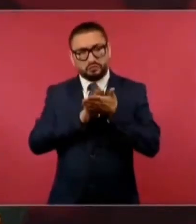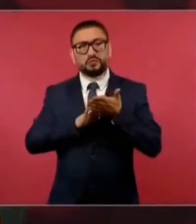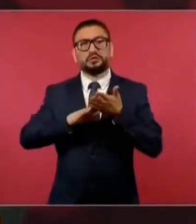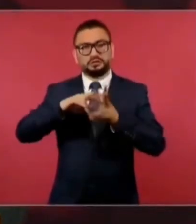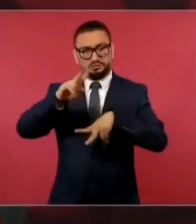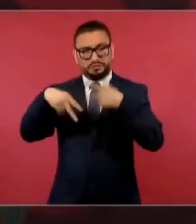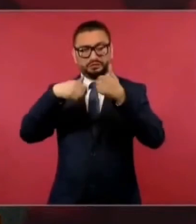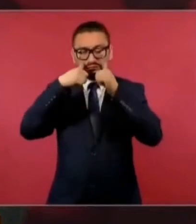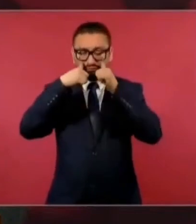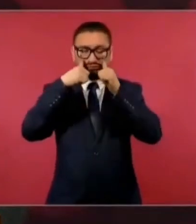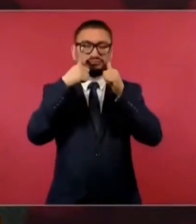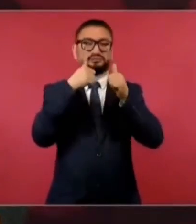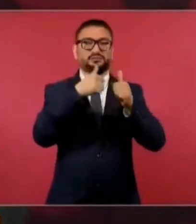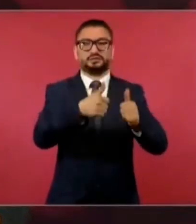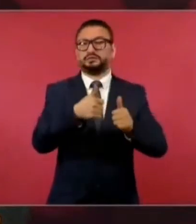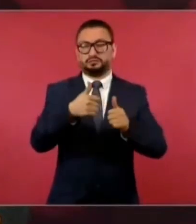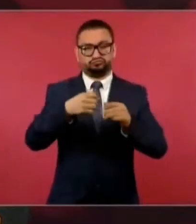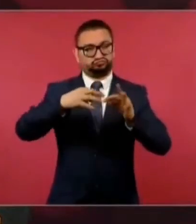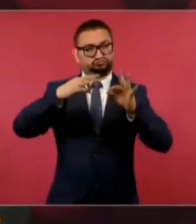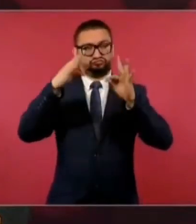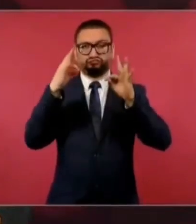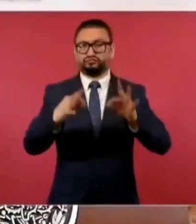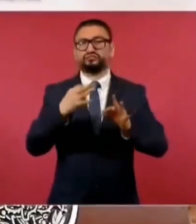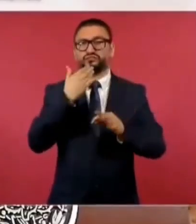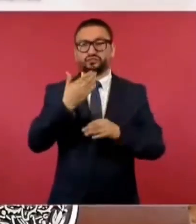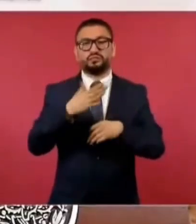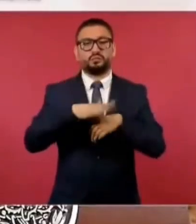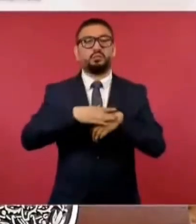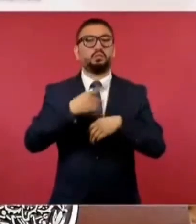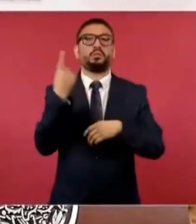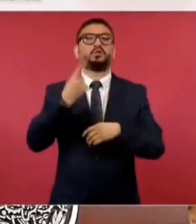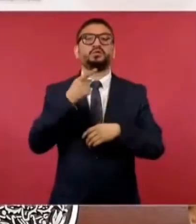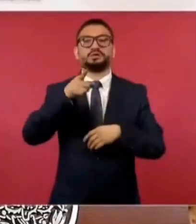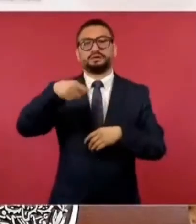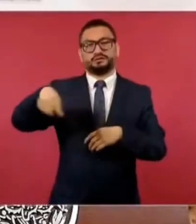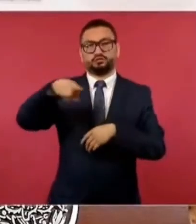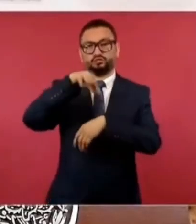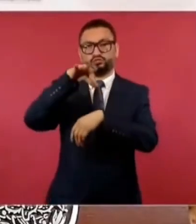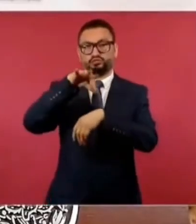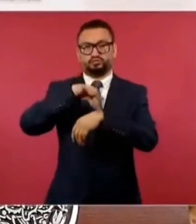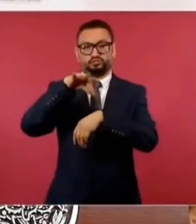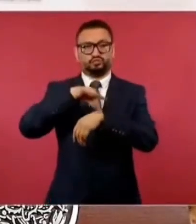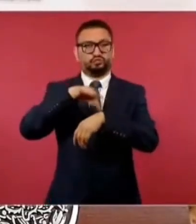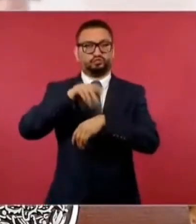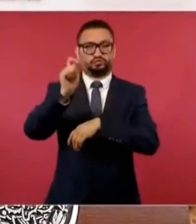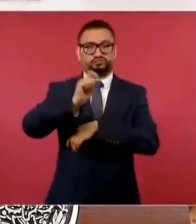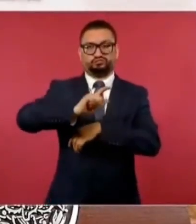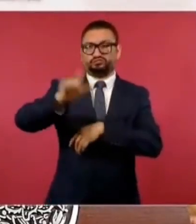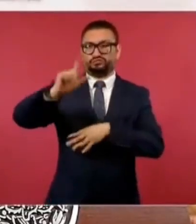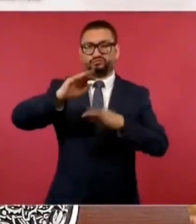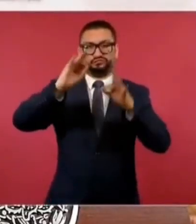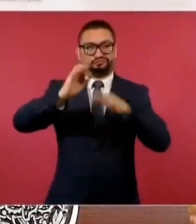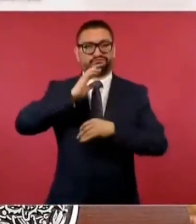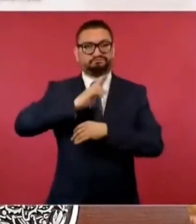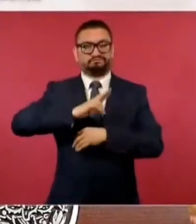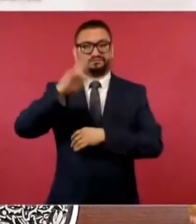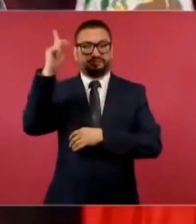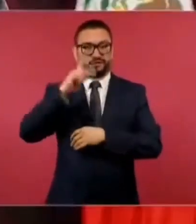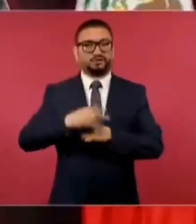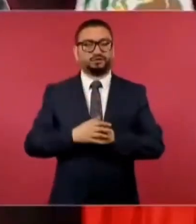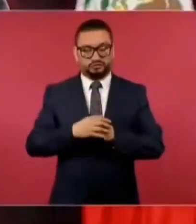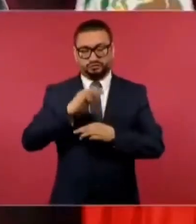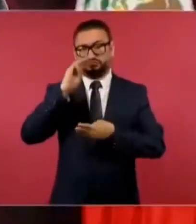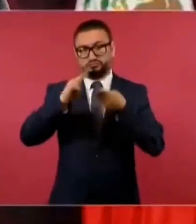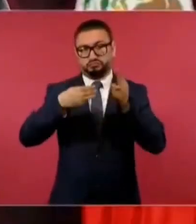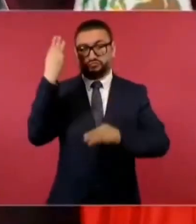recibe tratamiento de primera porque son médicos de lo mejor del país y del